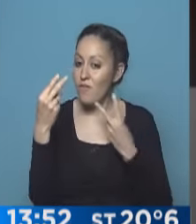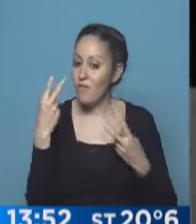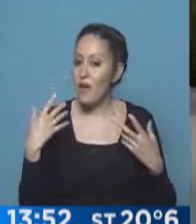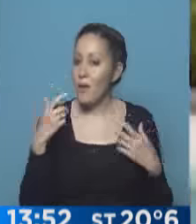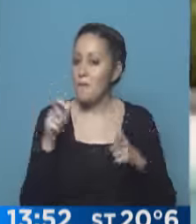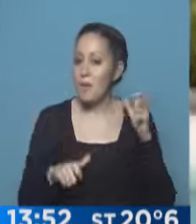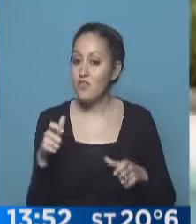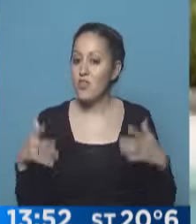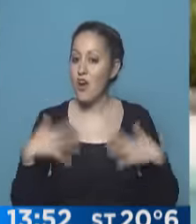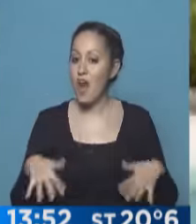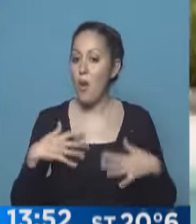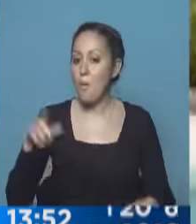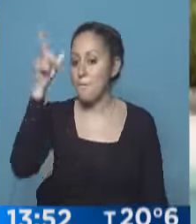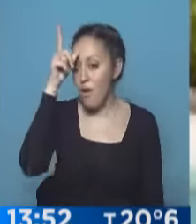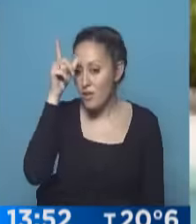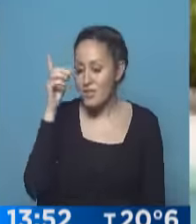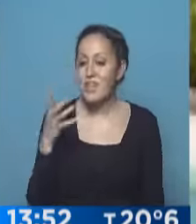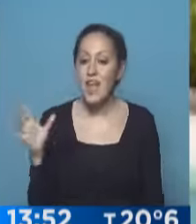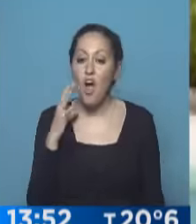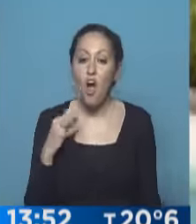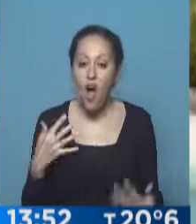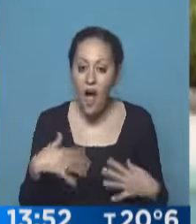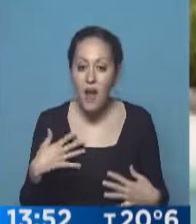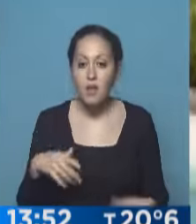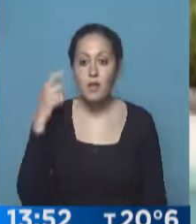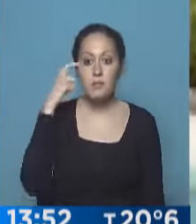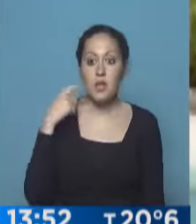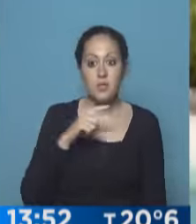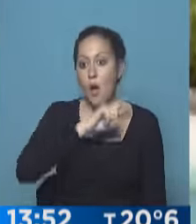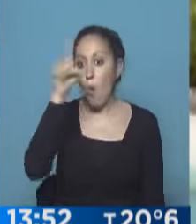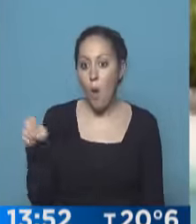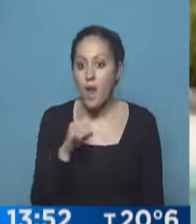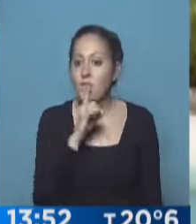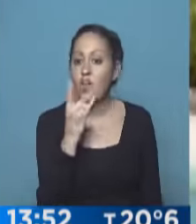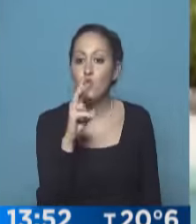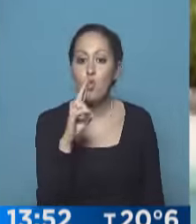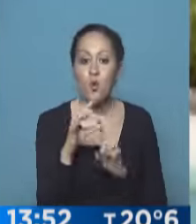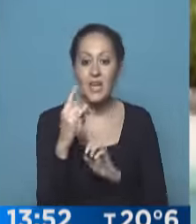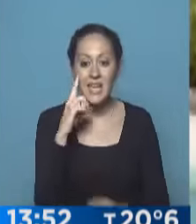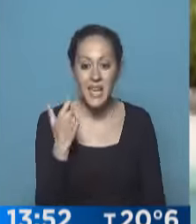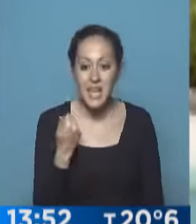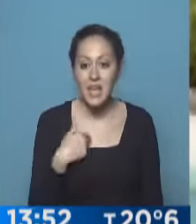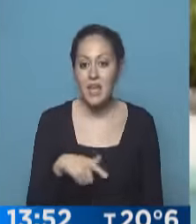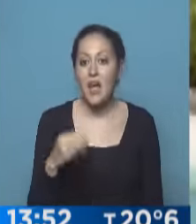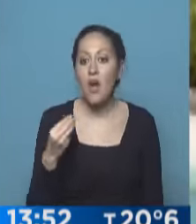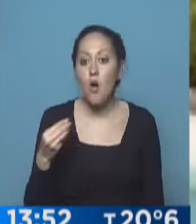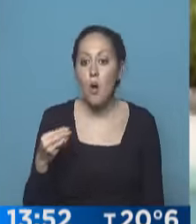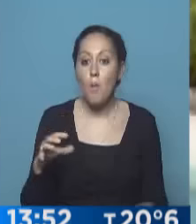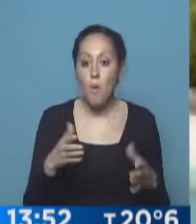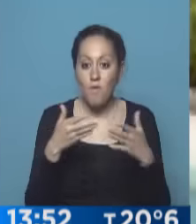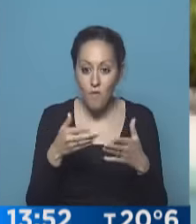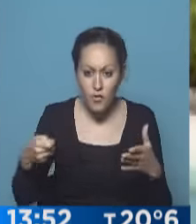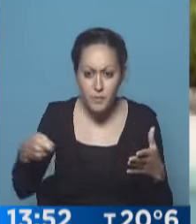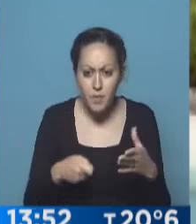de policía o con algún uniforme, les dicen que los van a mandar de vuelta a Turquía. Entonces, muchas veces pinchan los botes como para no tener medios